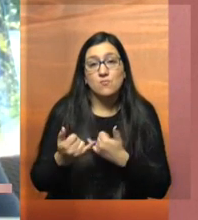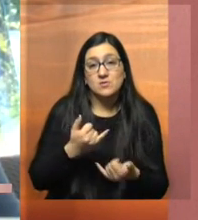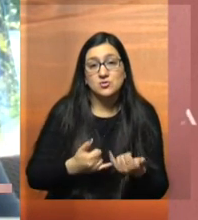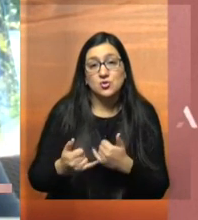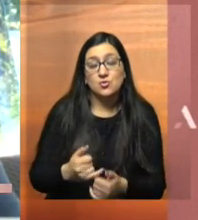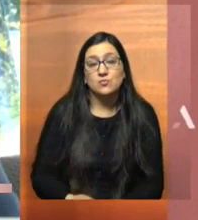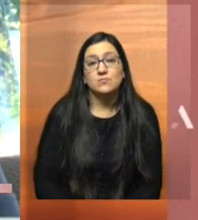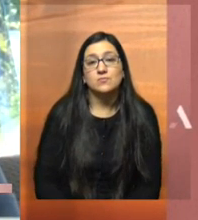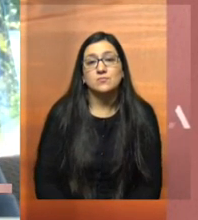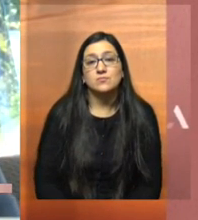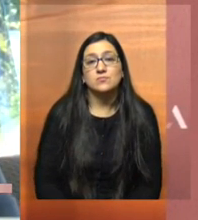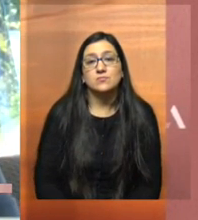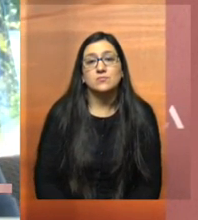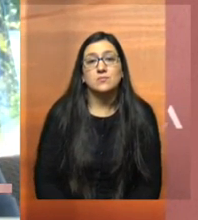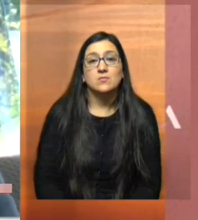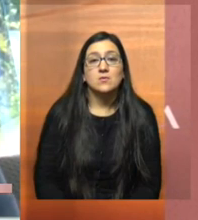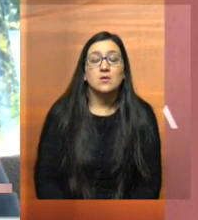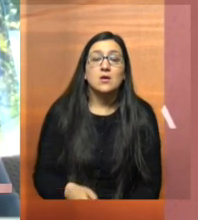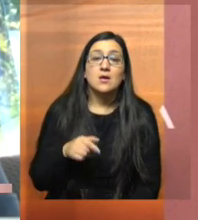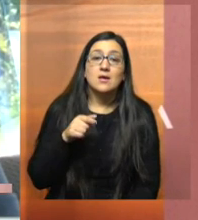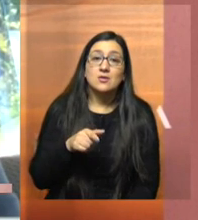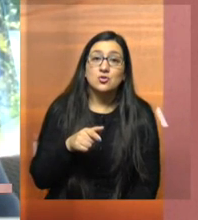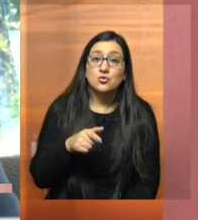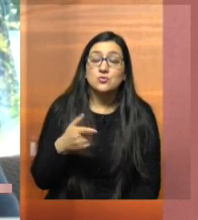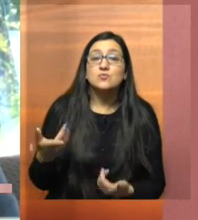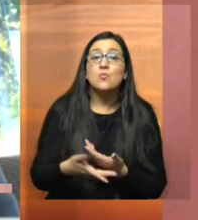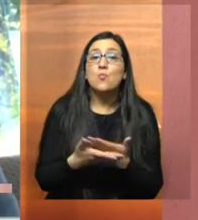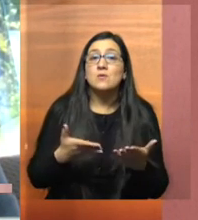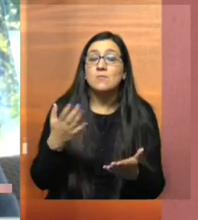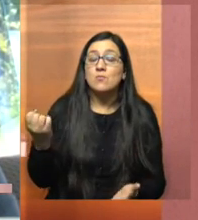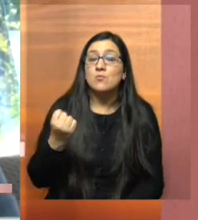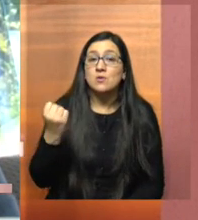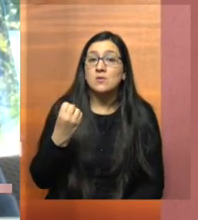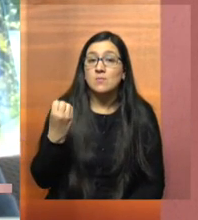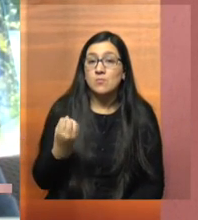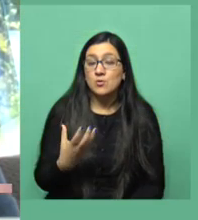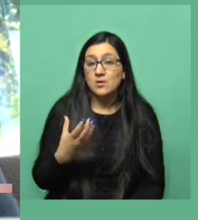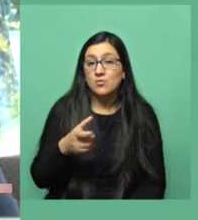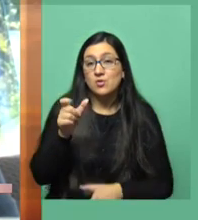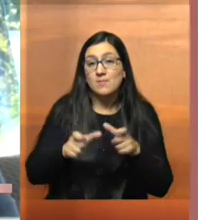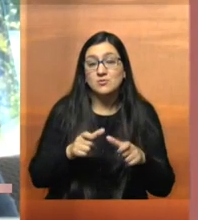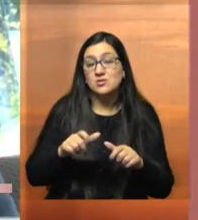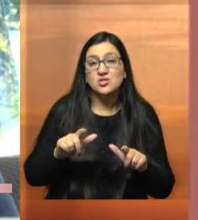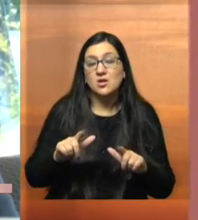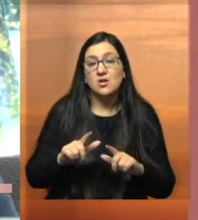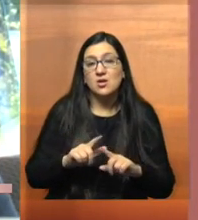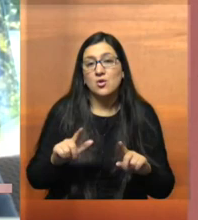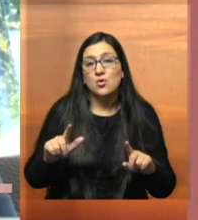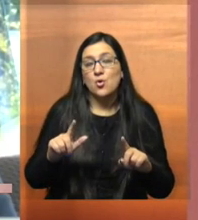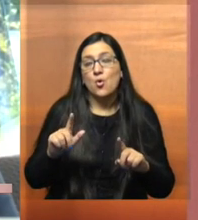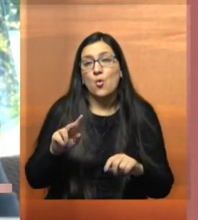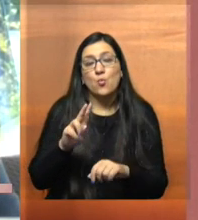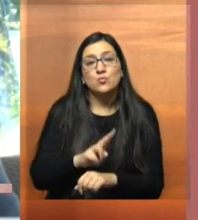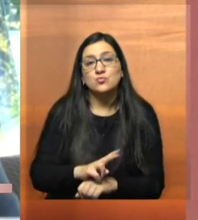Internet. Este indicador, en últimas, es un indicador muy importante porque es cuando la persona ya no utiliza necesariamente una